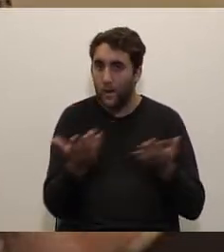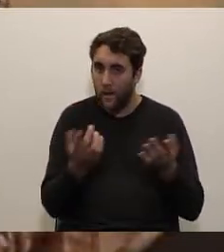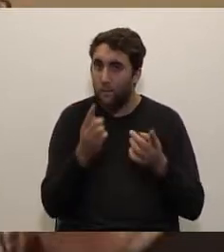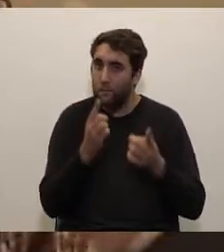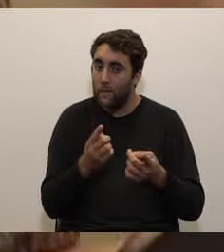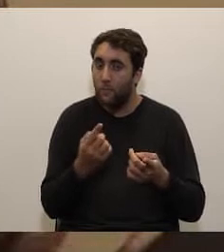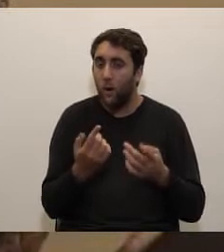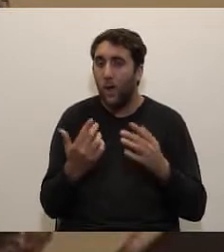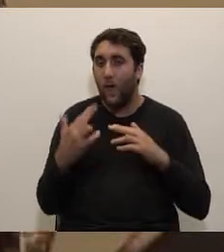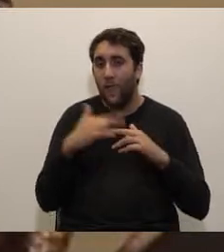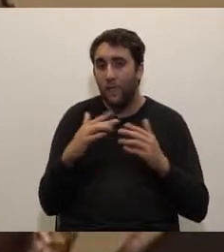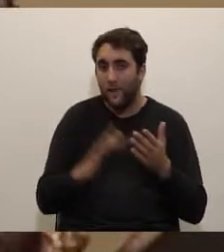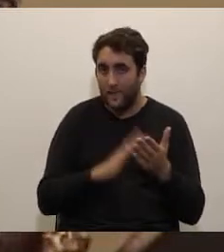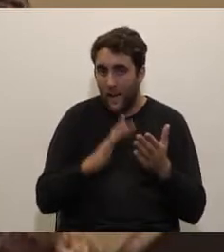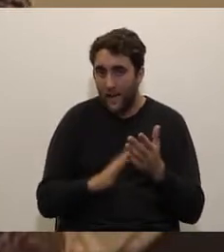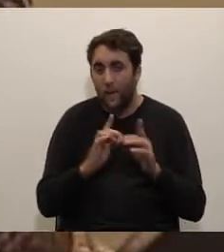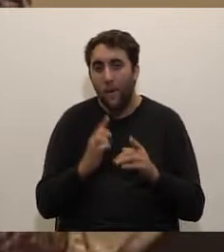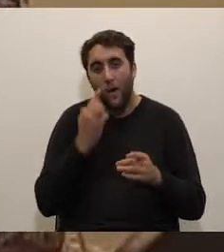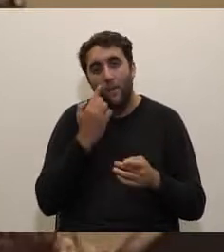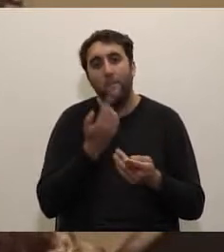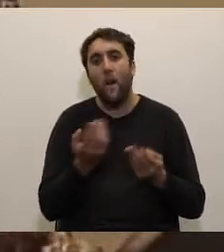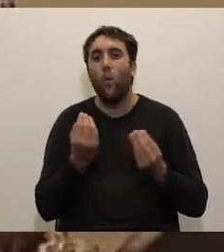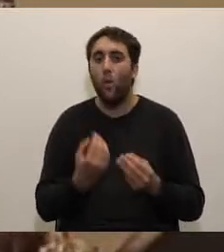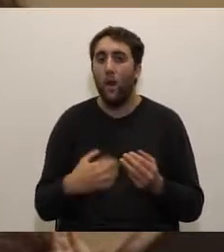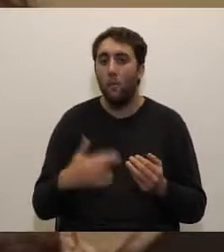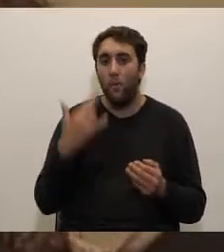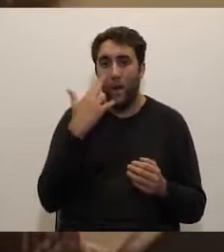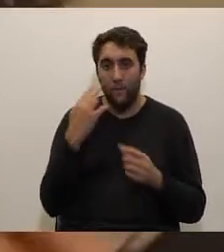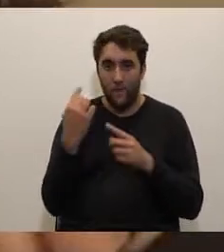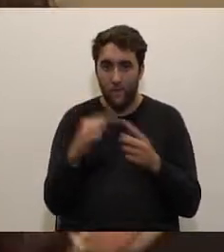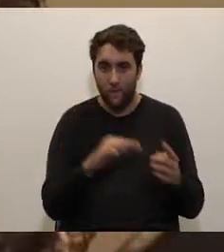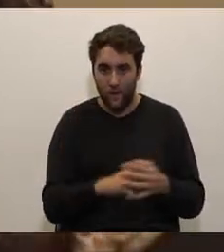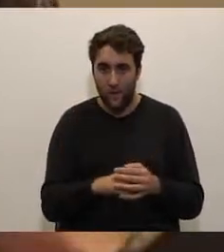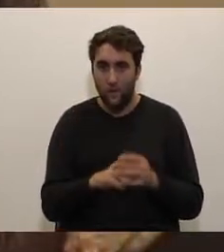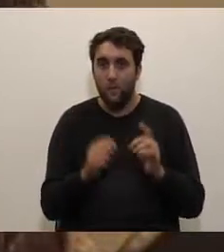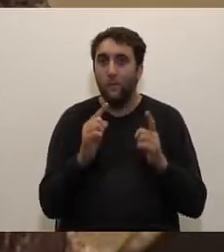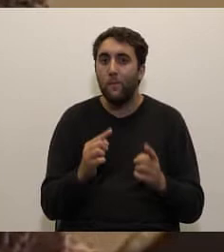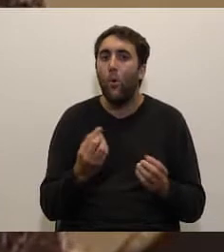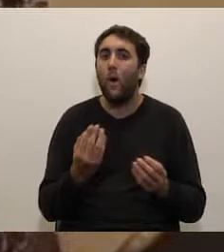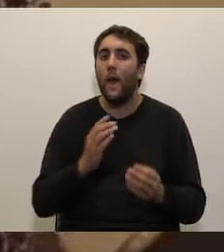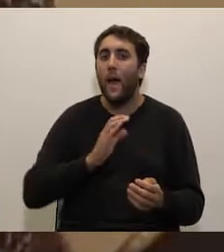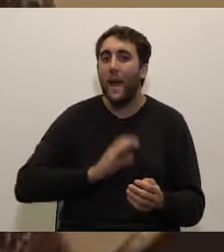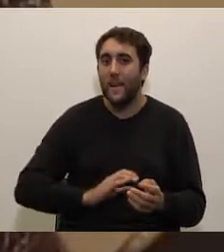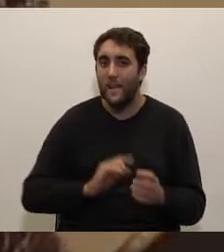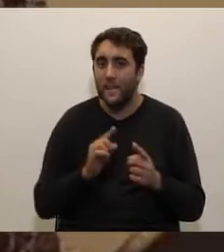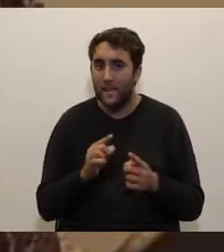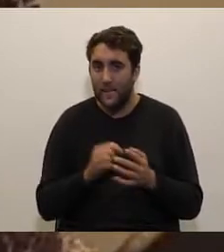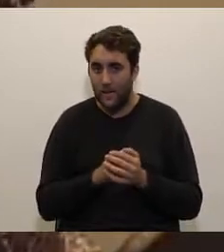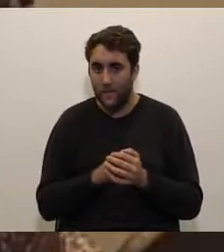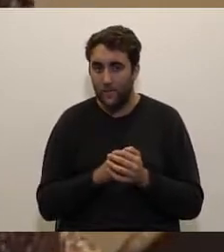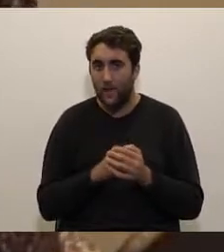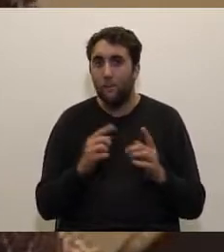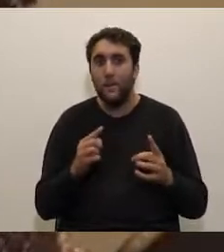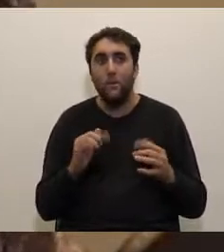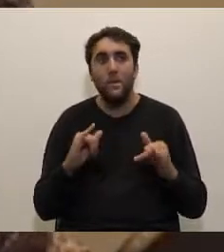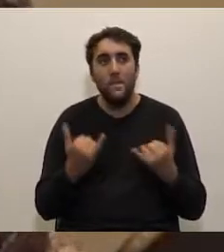y también problematizarla de algún modo, en el sentido de que ¿cuáles son las características que tiene?